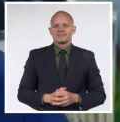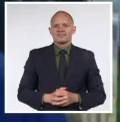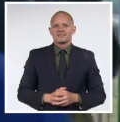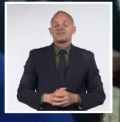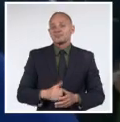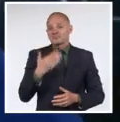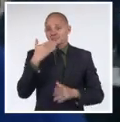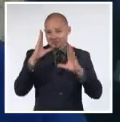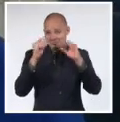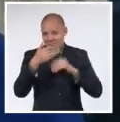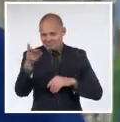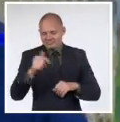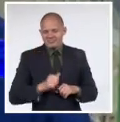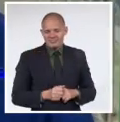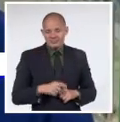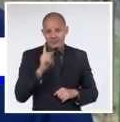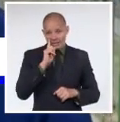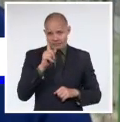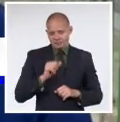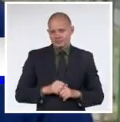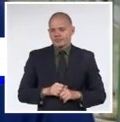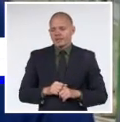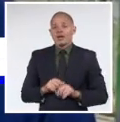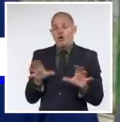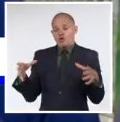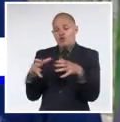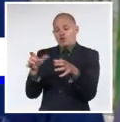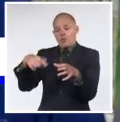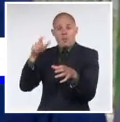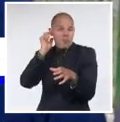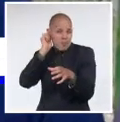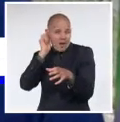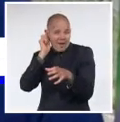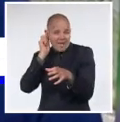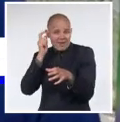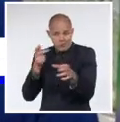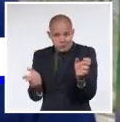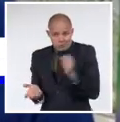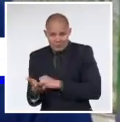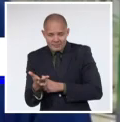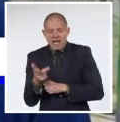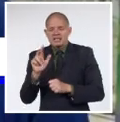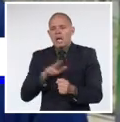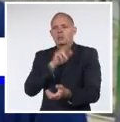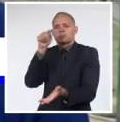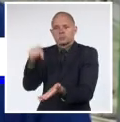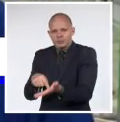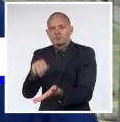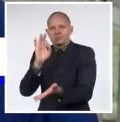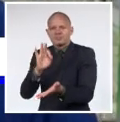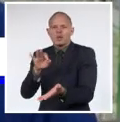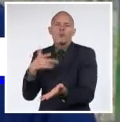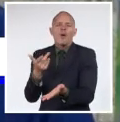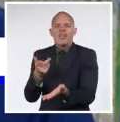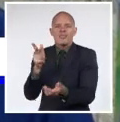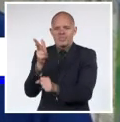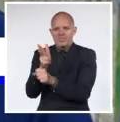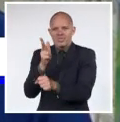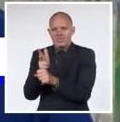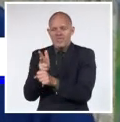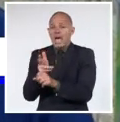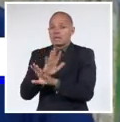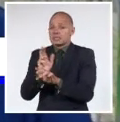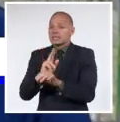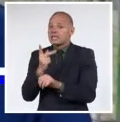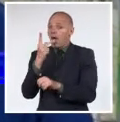Pavel, buenas noches. Efectivamente, la selección nacional de softball femenino de Cuba ya está en Guatemala, pero después de 48 horas de no poder